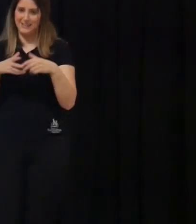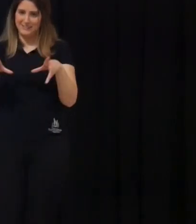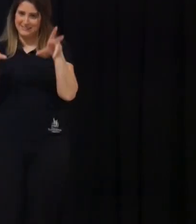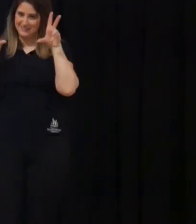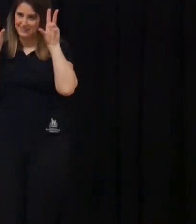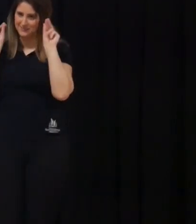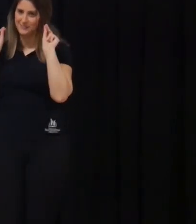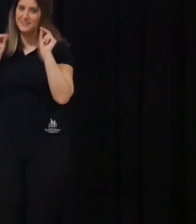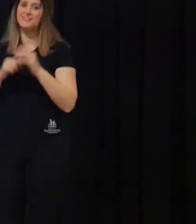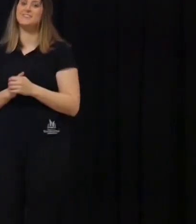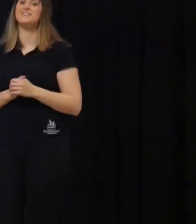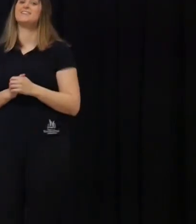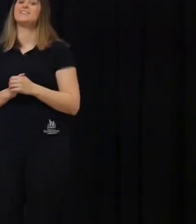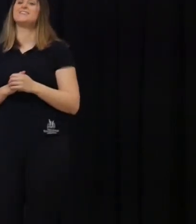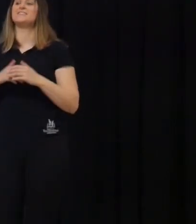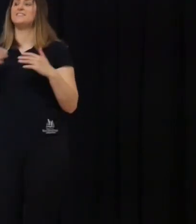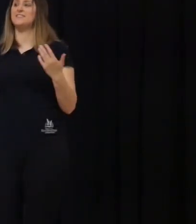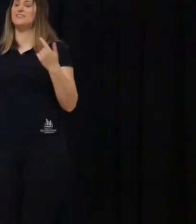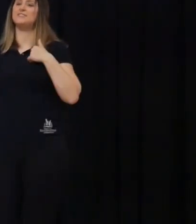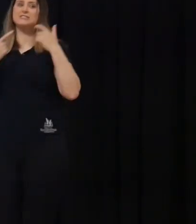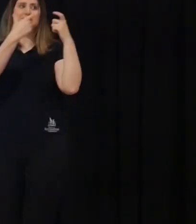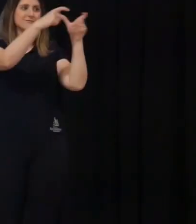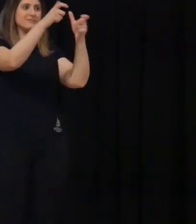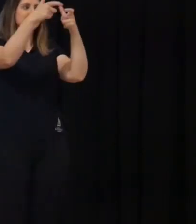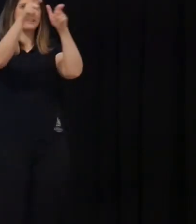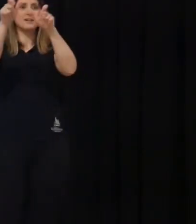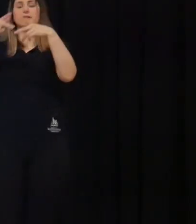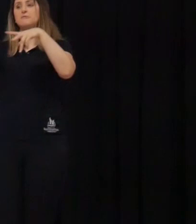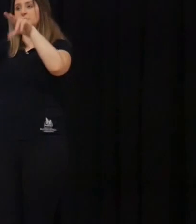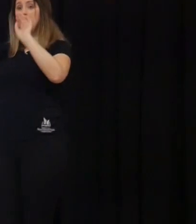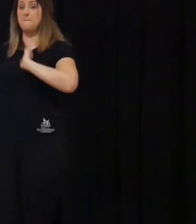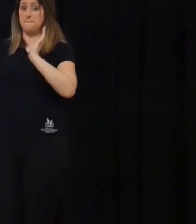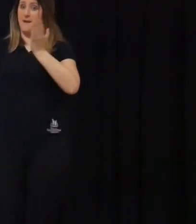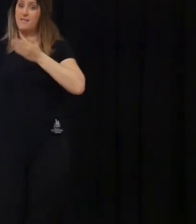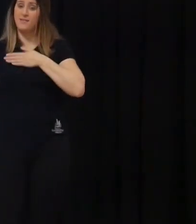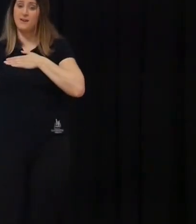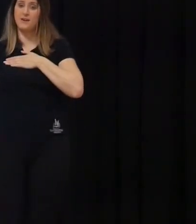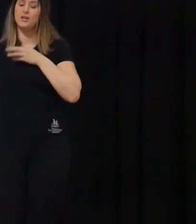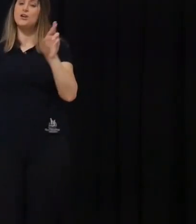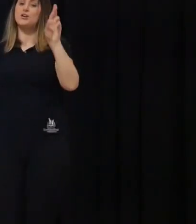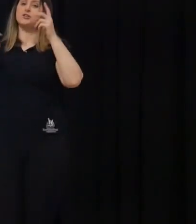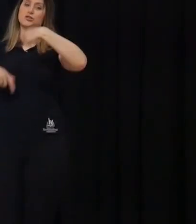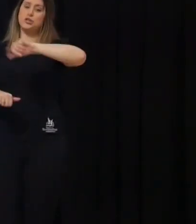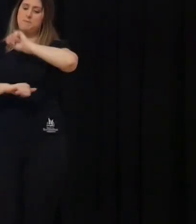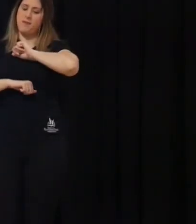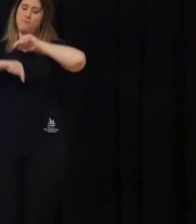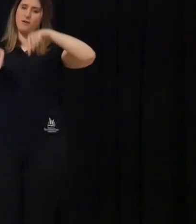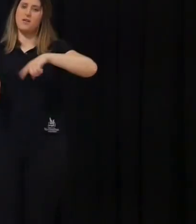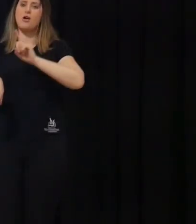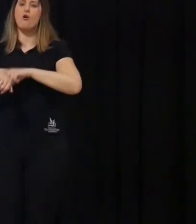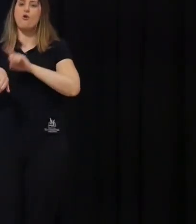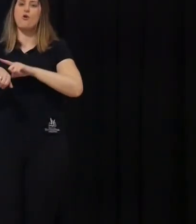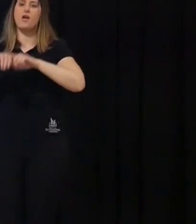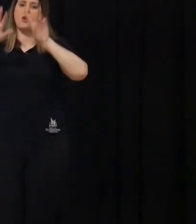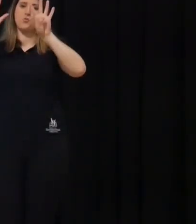medida posible en los distintos módulos y mañana os esperamos a partir de las